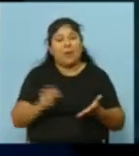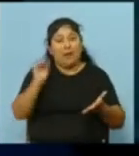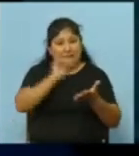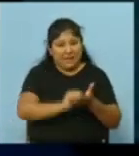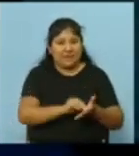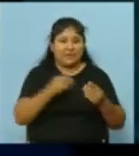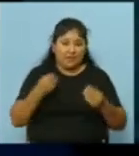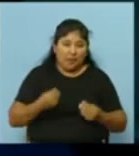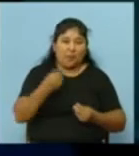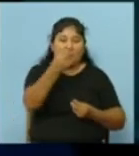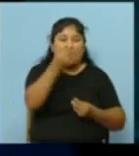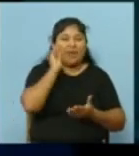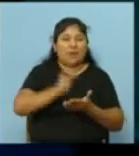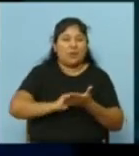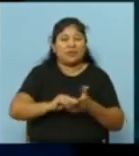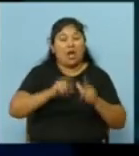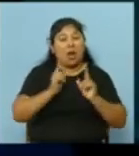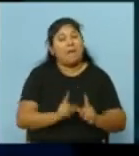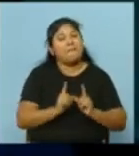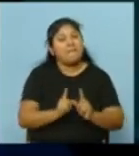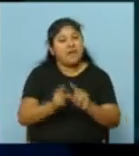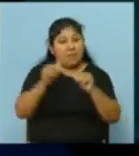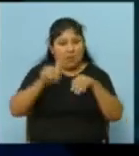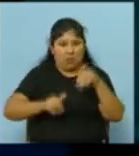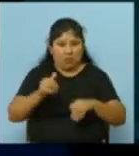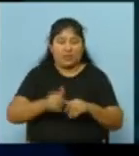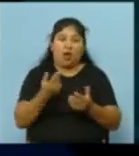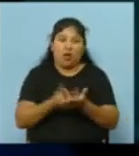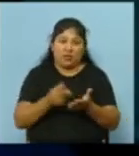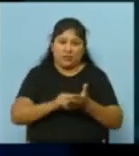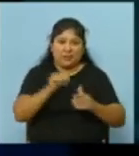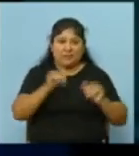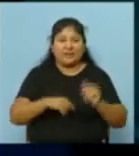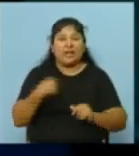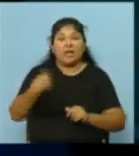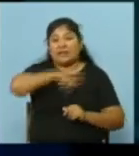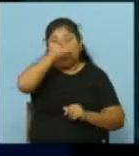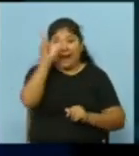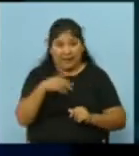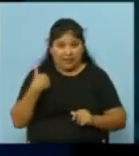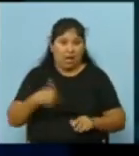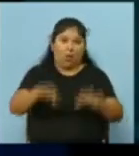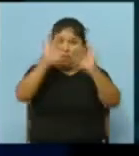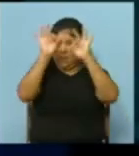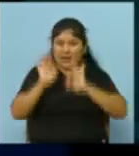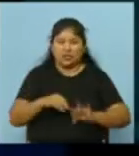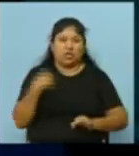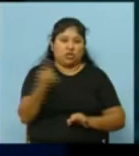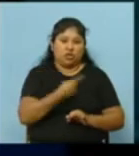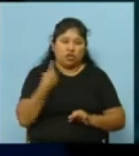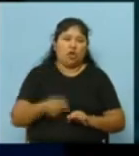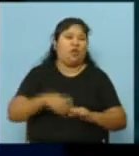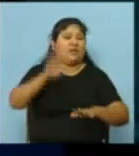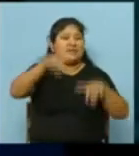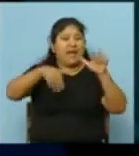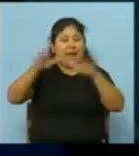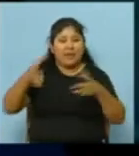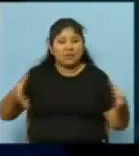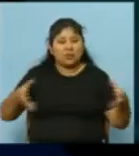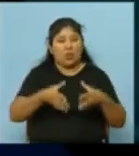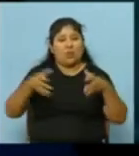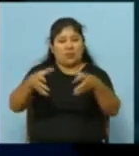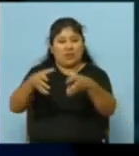representación parlamentaria hoy la estamos sosteniendo y en todo el país nos preparamos para dar esta pelea llamando a todos los sectores de la izquierda